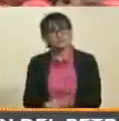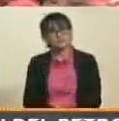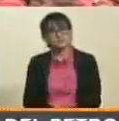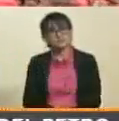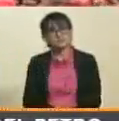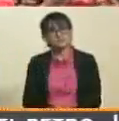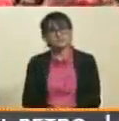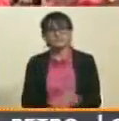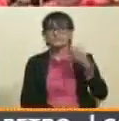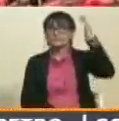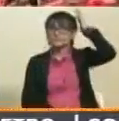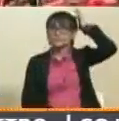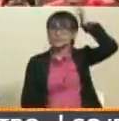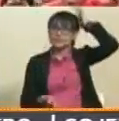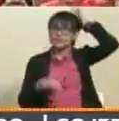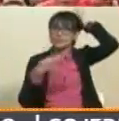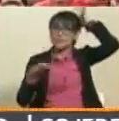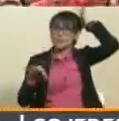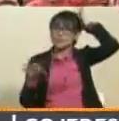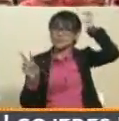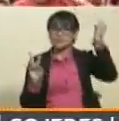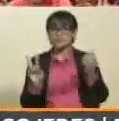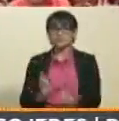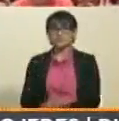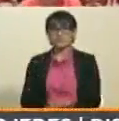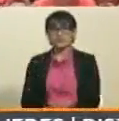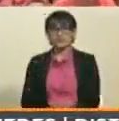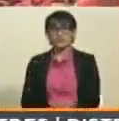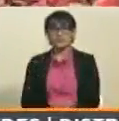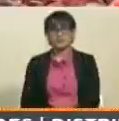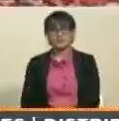Aquí está la música venezolana. ¿Están listos?